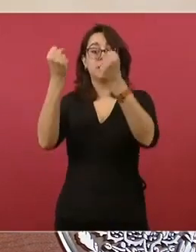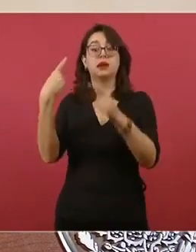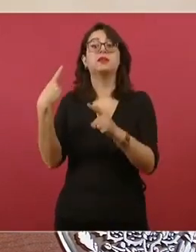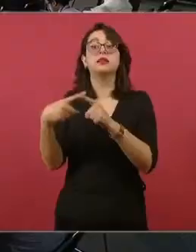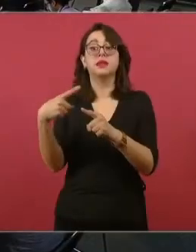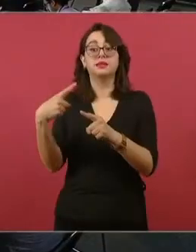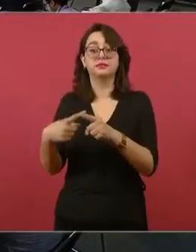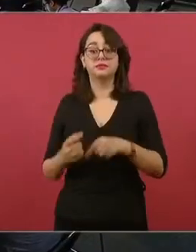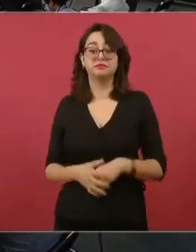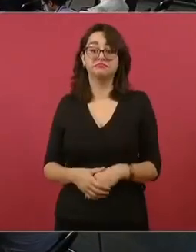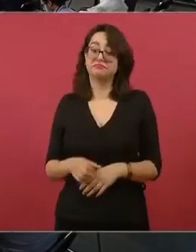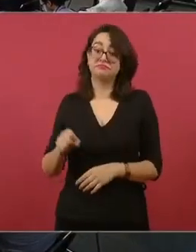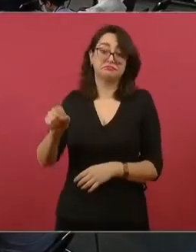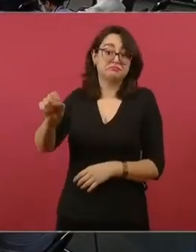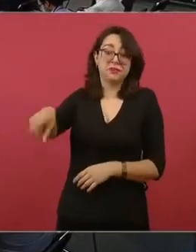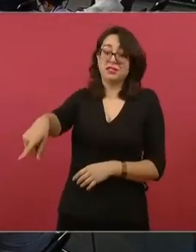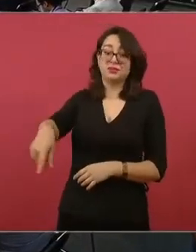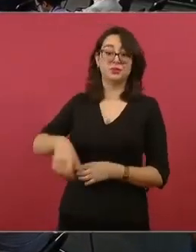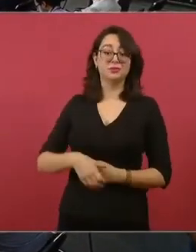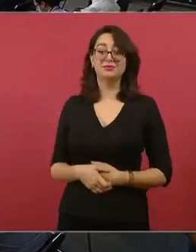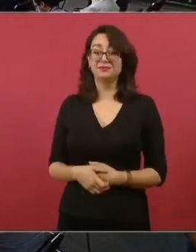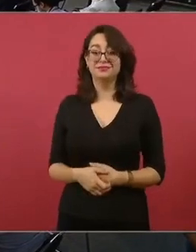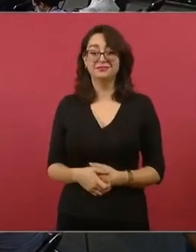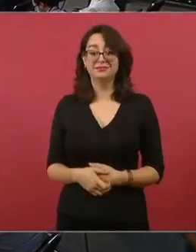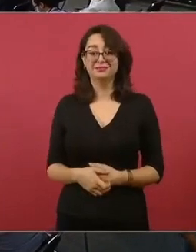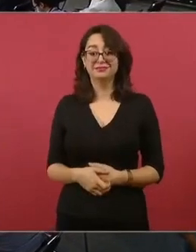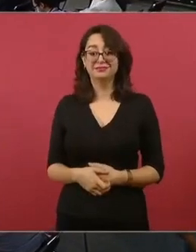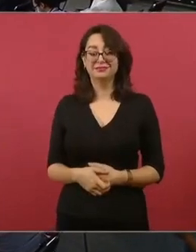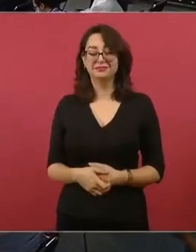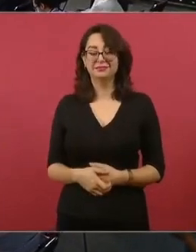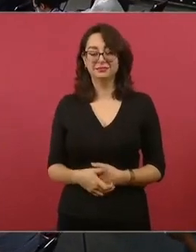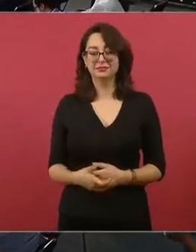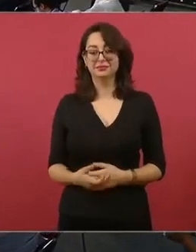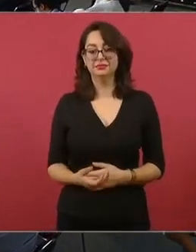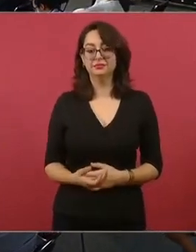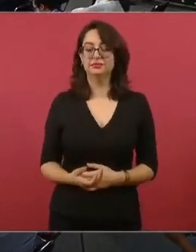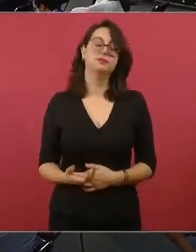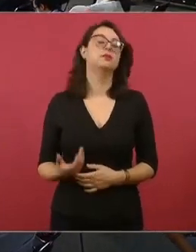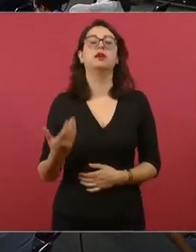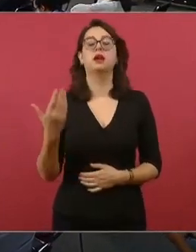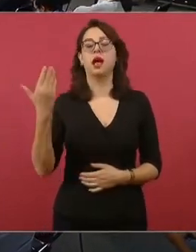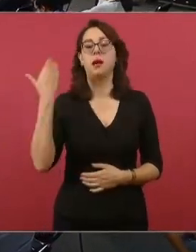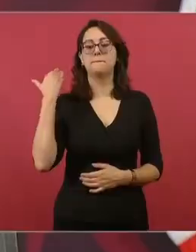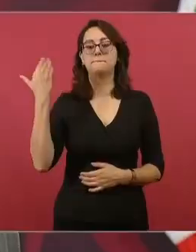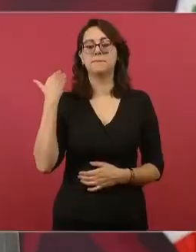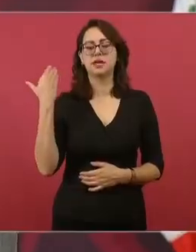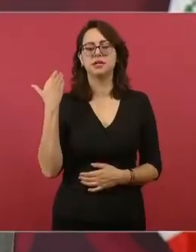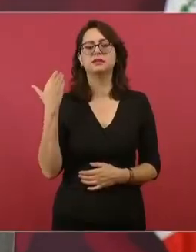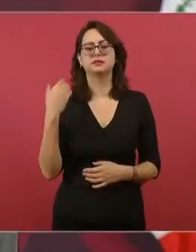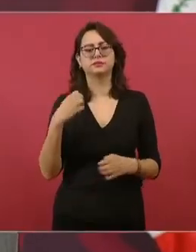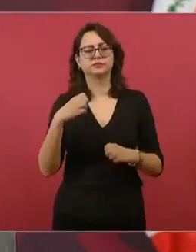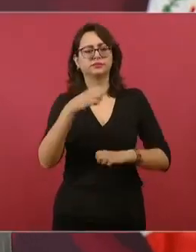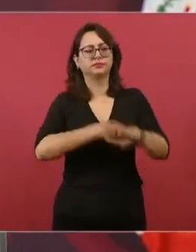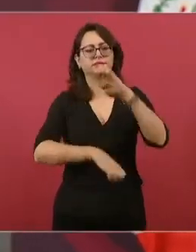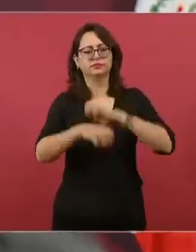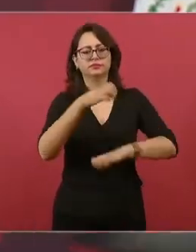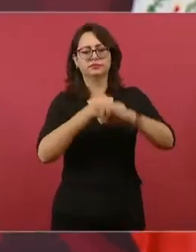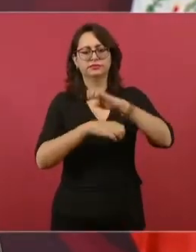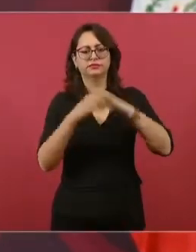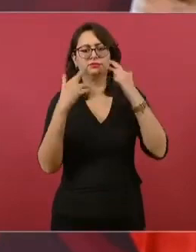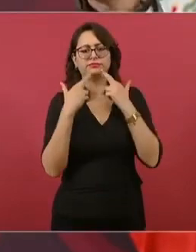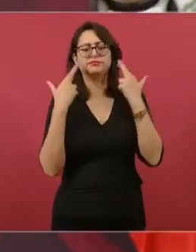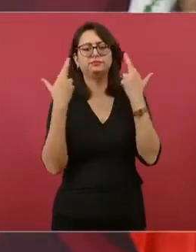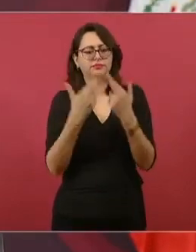Yo les digo a los empresarios, se los acabo de decir hace poco, se los he repetido, además en muy buen plan,